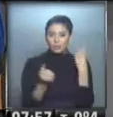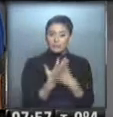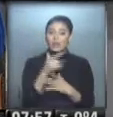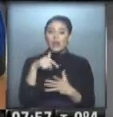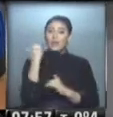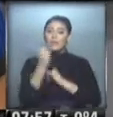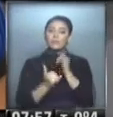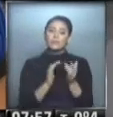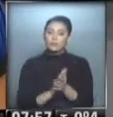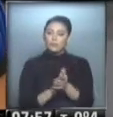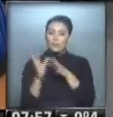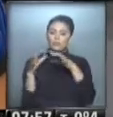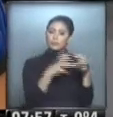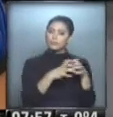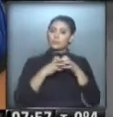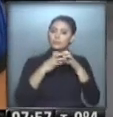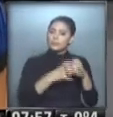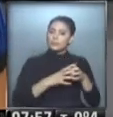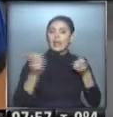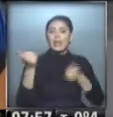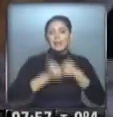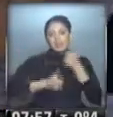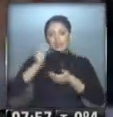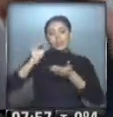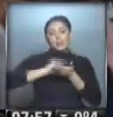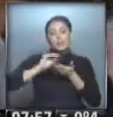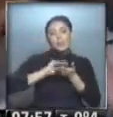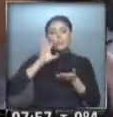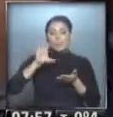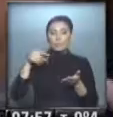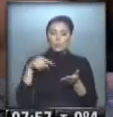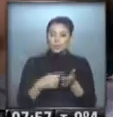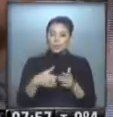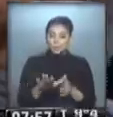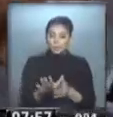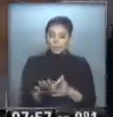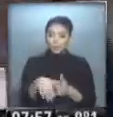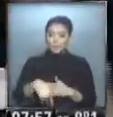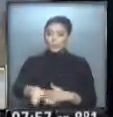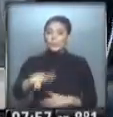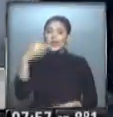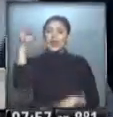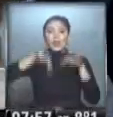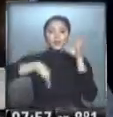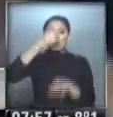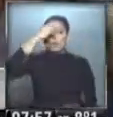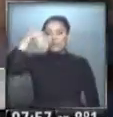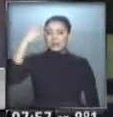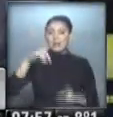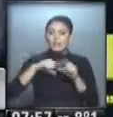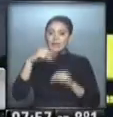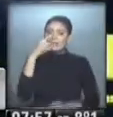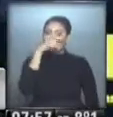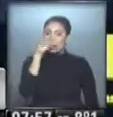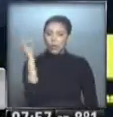vamos a hablar ahora del debate previsto por los candidatos a diputados por la provincia de buenos aires- de cara a las legislativas del próximo 27